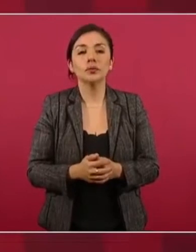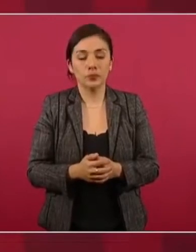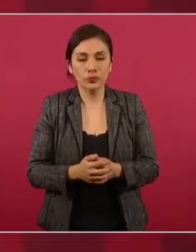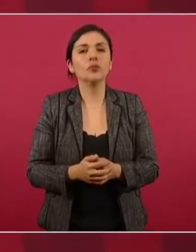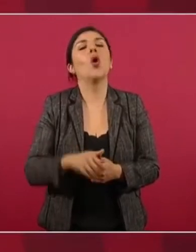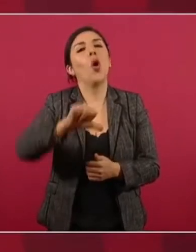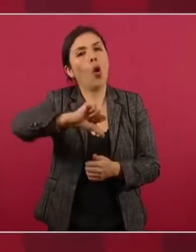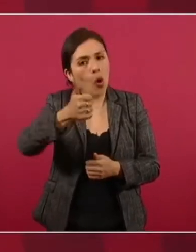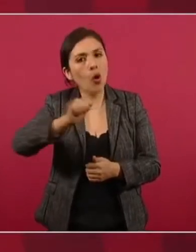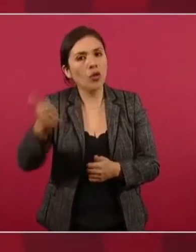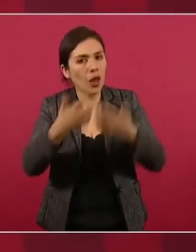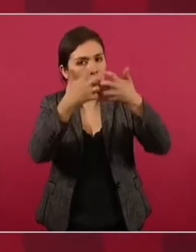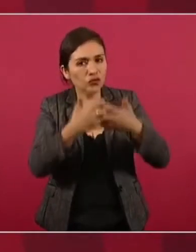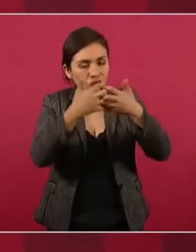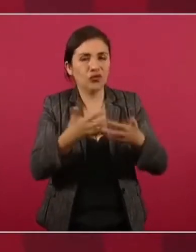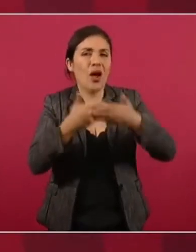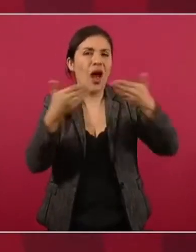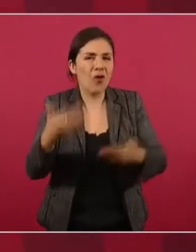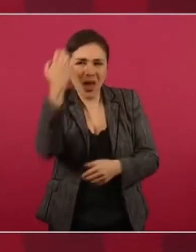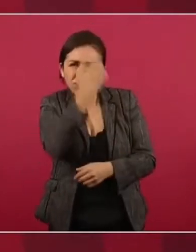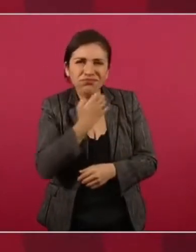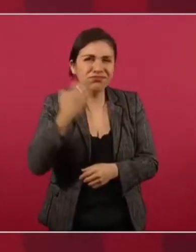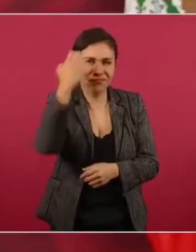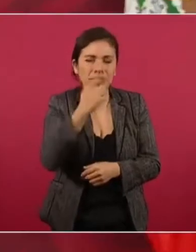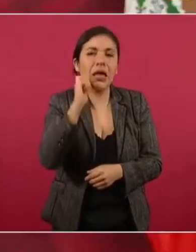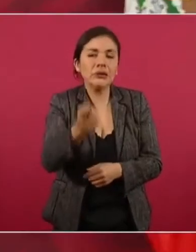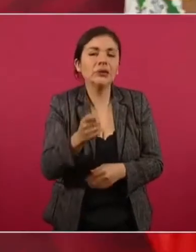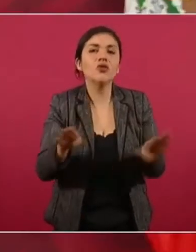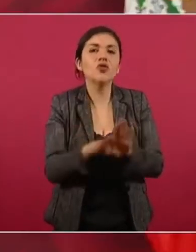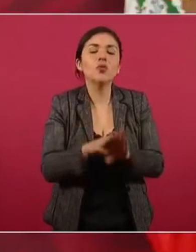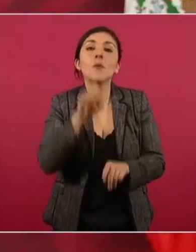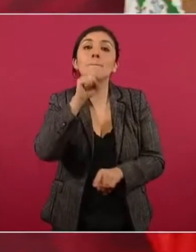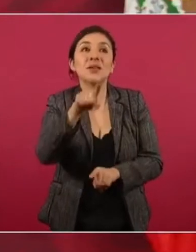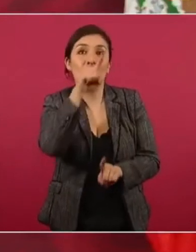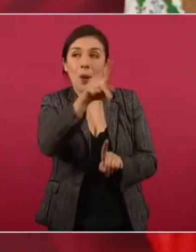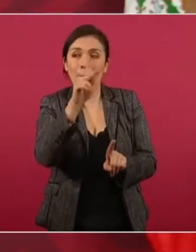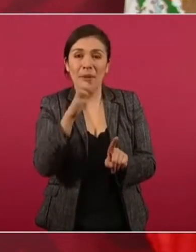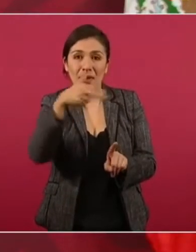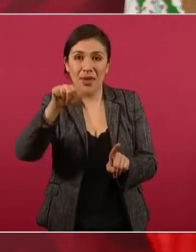Las otras plantas que se están analizando es replicar lo de Peñasco